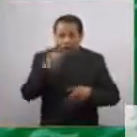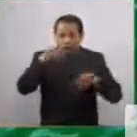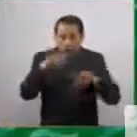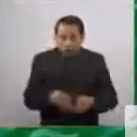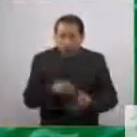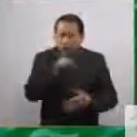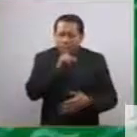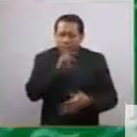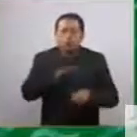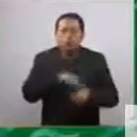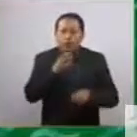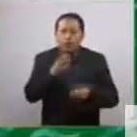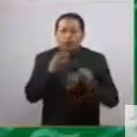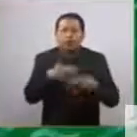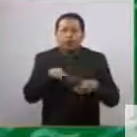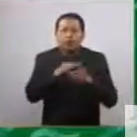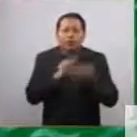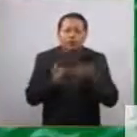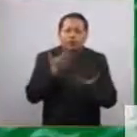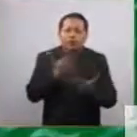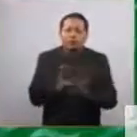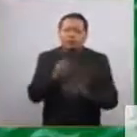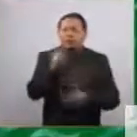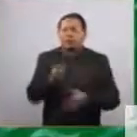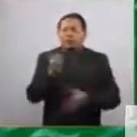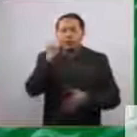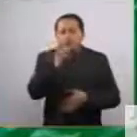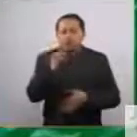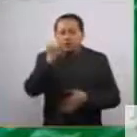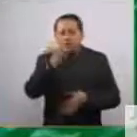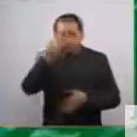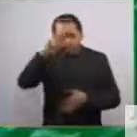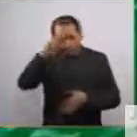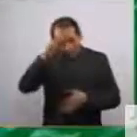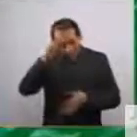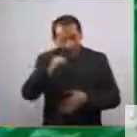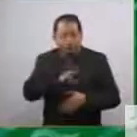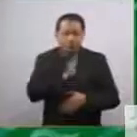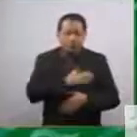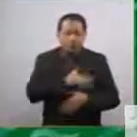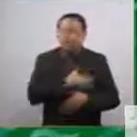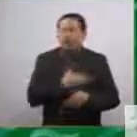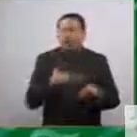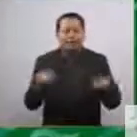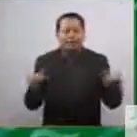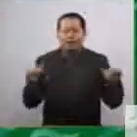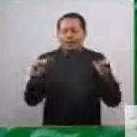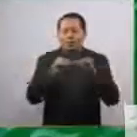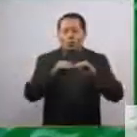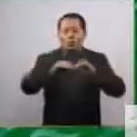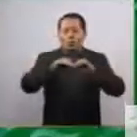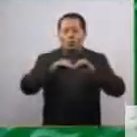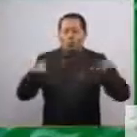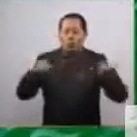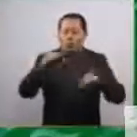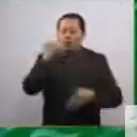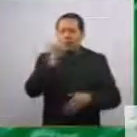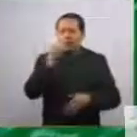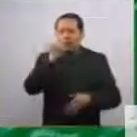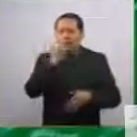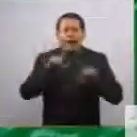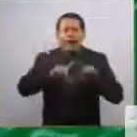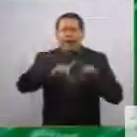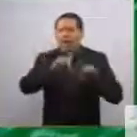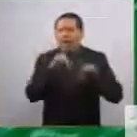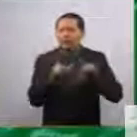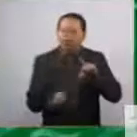la importancia de este dictamen, en el que tanto las lenguas indígenas como el español se reconocen como lenguas nacionales y tendrán la